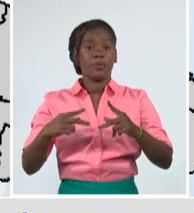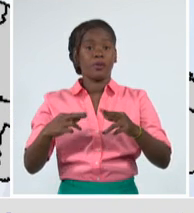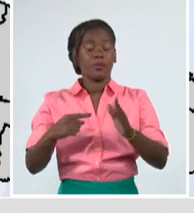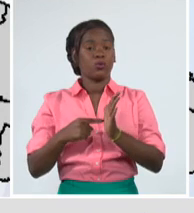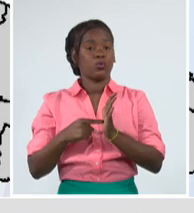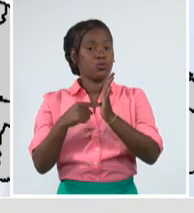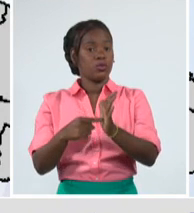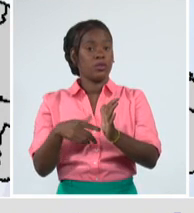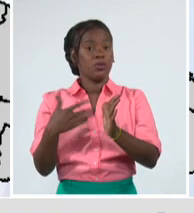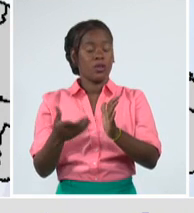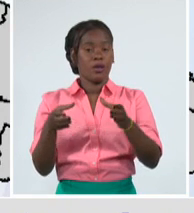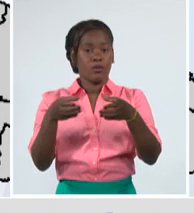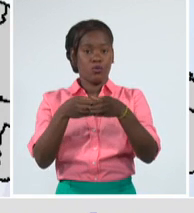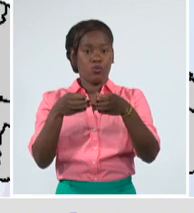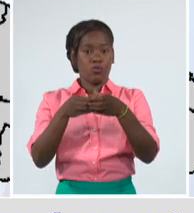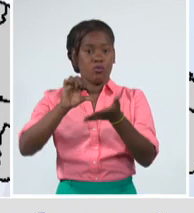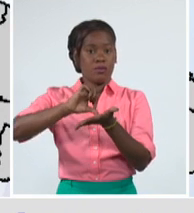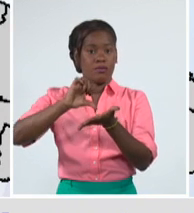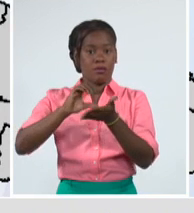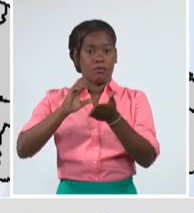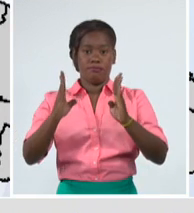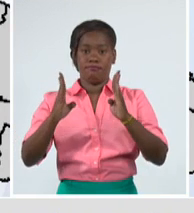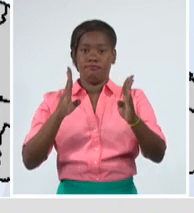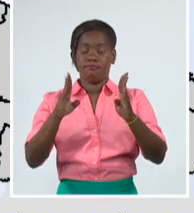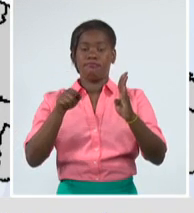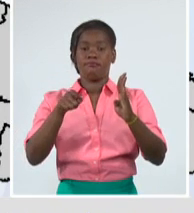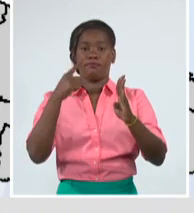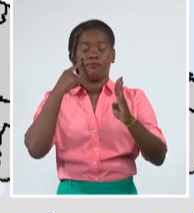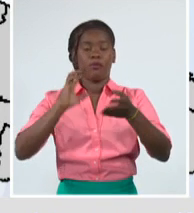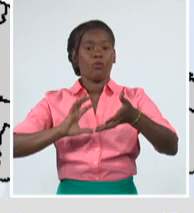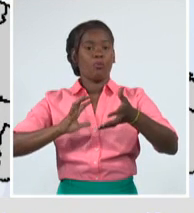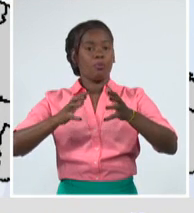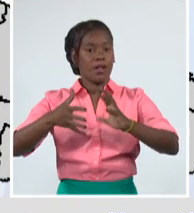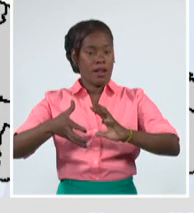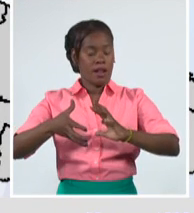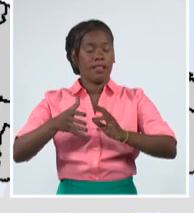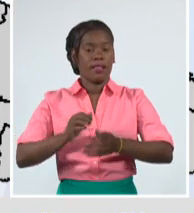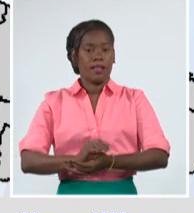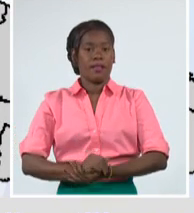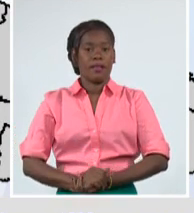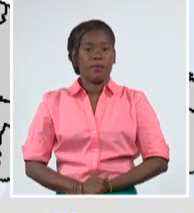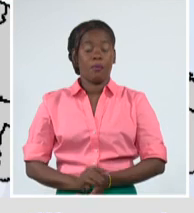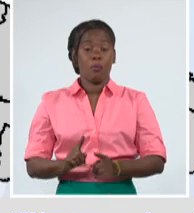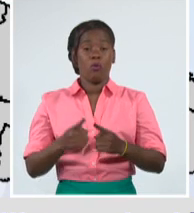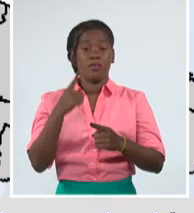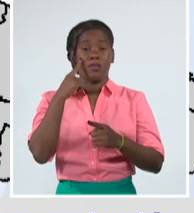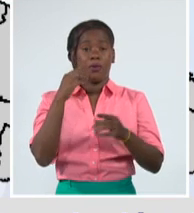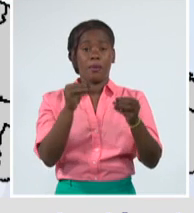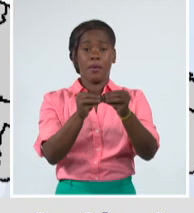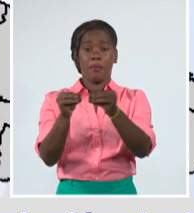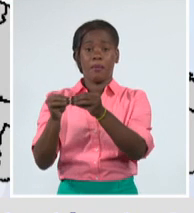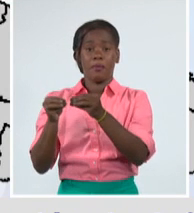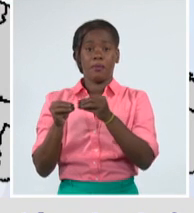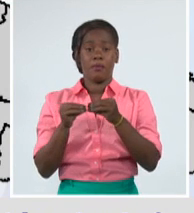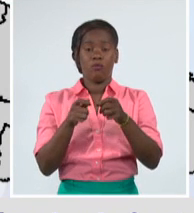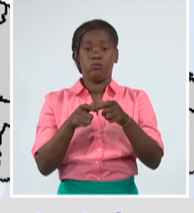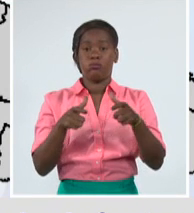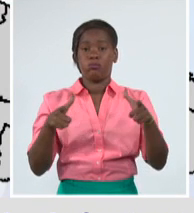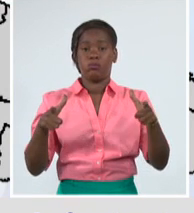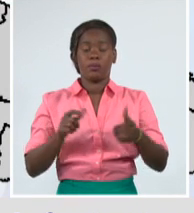otro territorio donde en estos momentos posiblemente sea el de mayor complejidad. Le